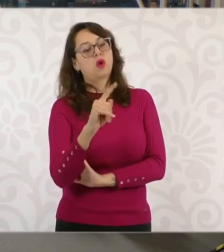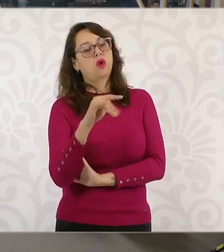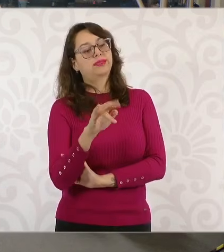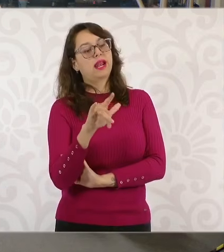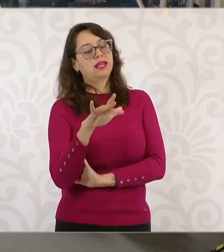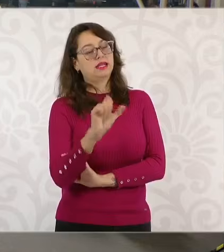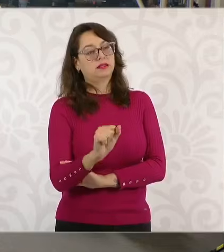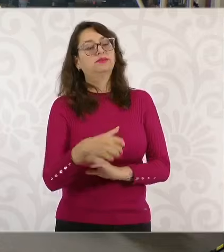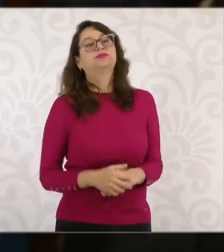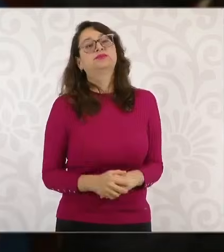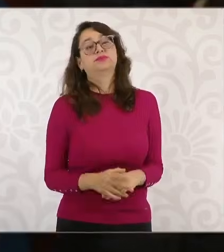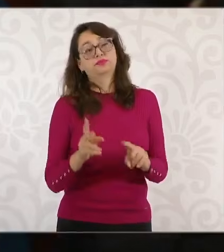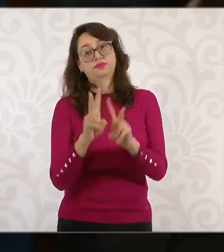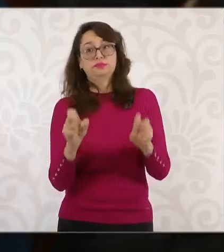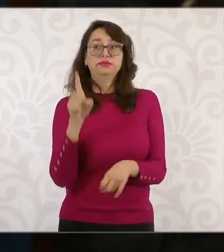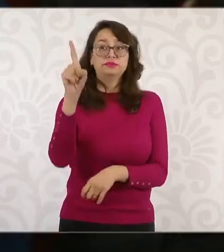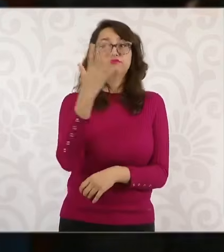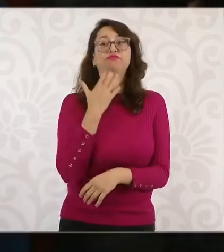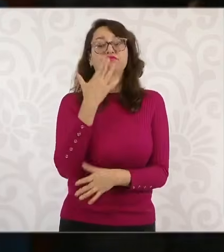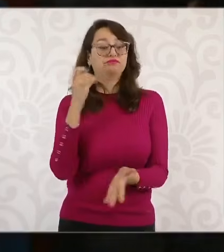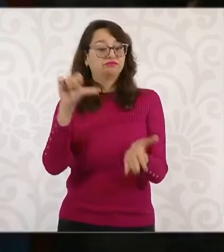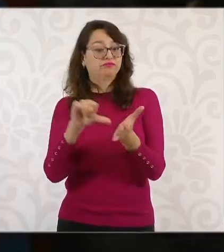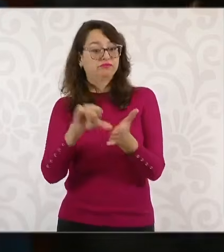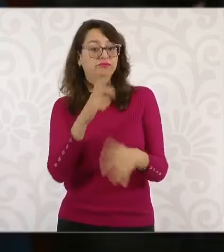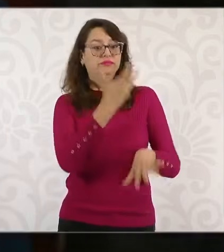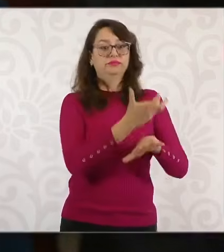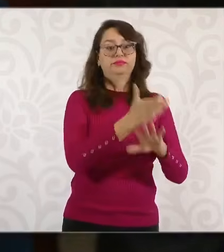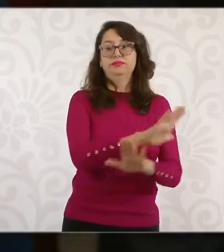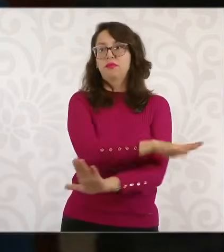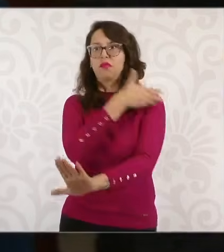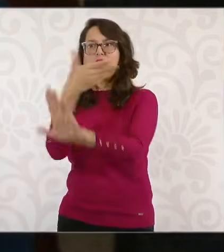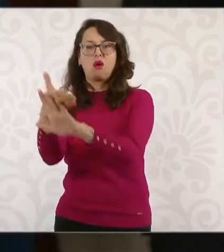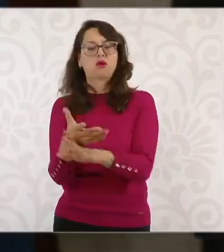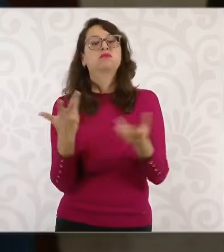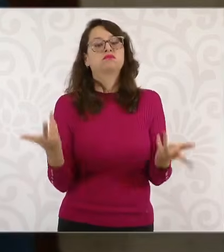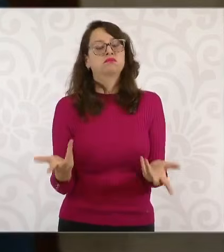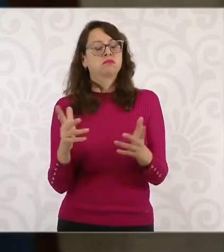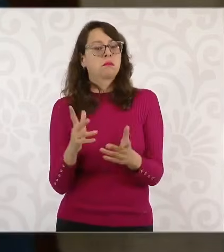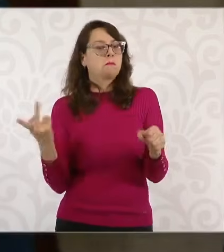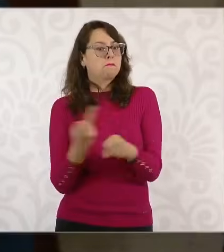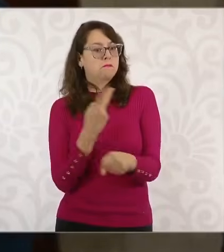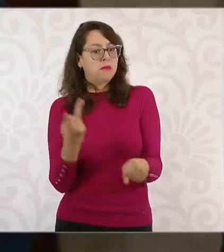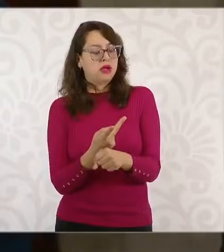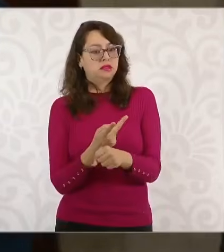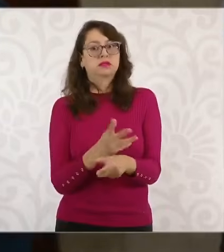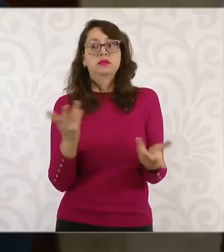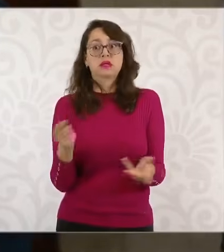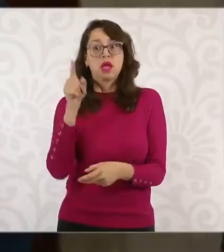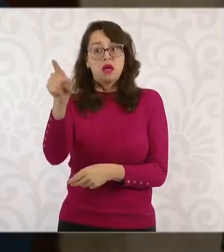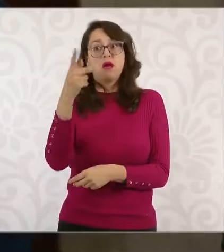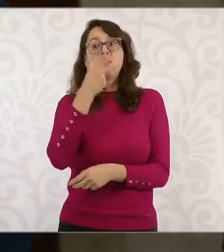tras estos ataques de Estados Unidos e Israel contra Irán, pues que no solamente derivan en el asesinato